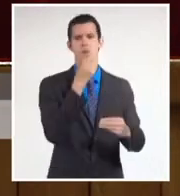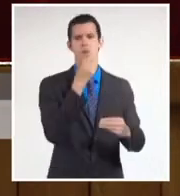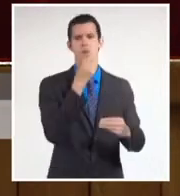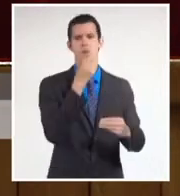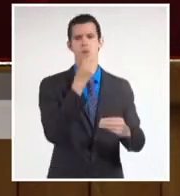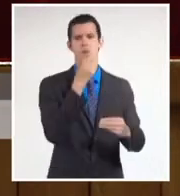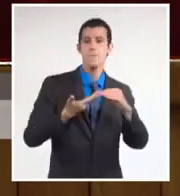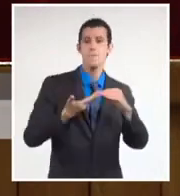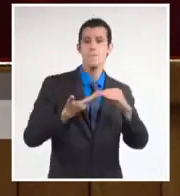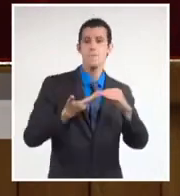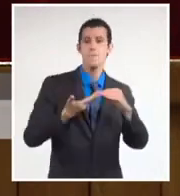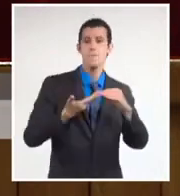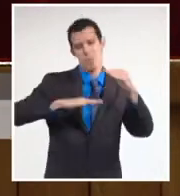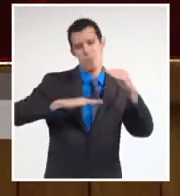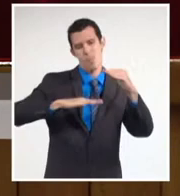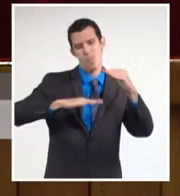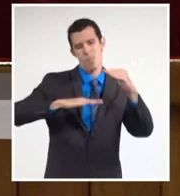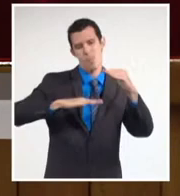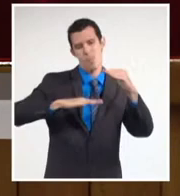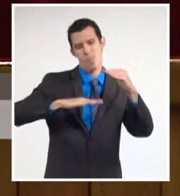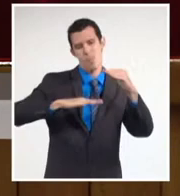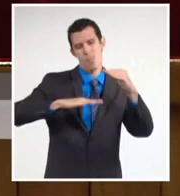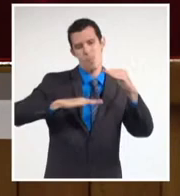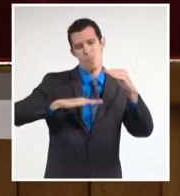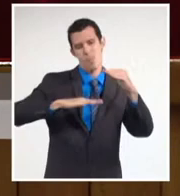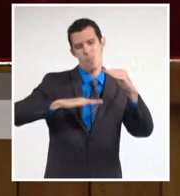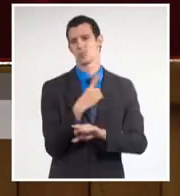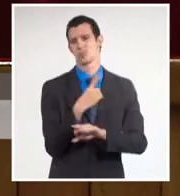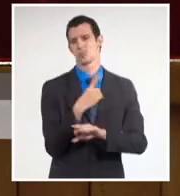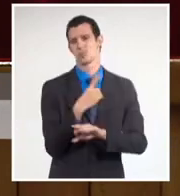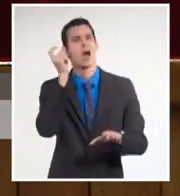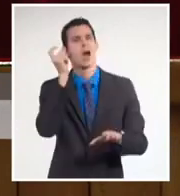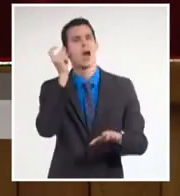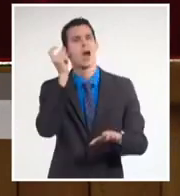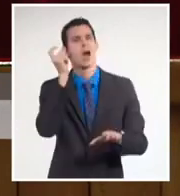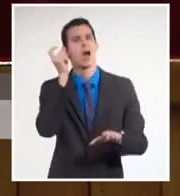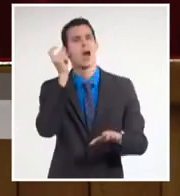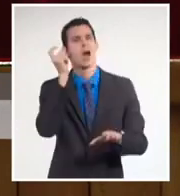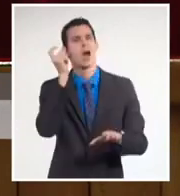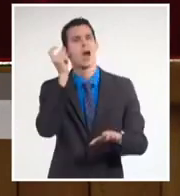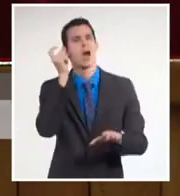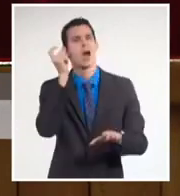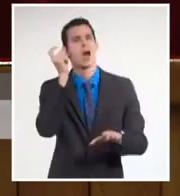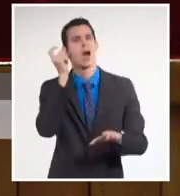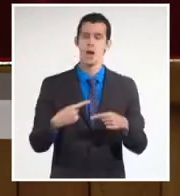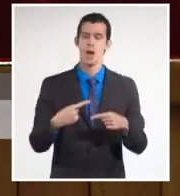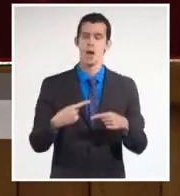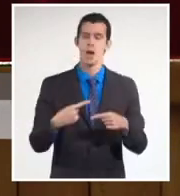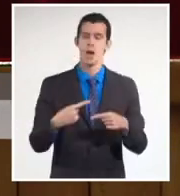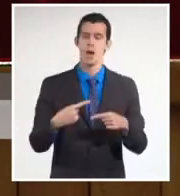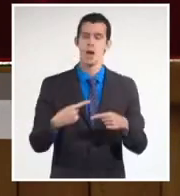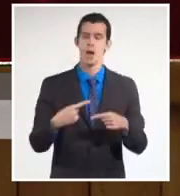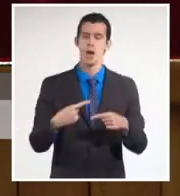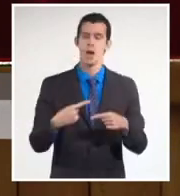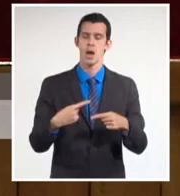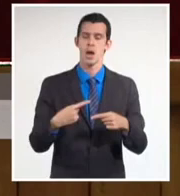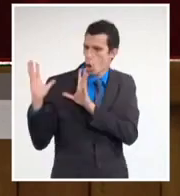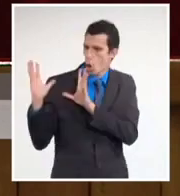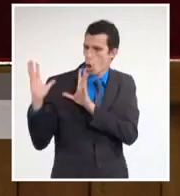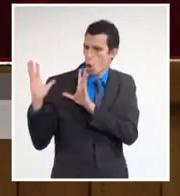Ya tenemos experiencia de eso. Y la vida demuestra que lo que hace bajar los precios es el incremento de la oferta. Hay algunos productos que han bajado de precio ya. El tomate bajó de